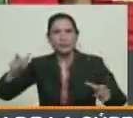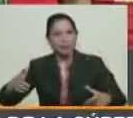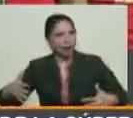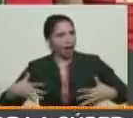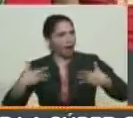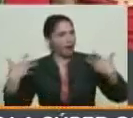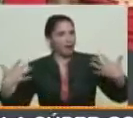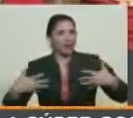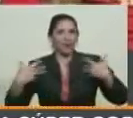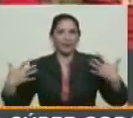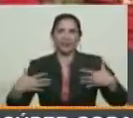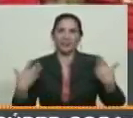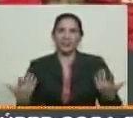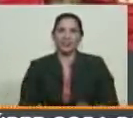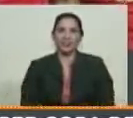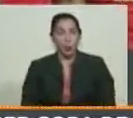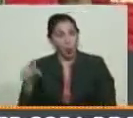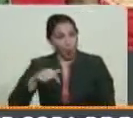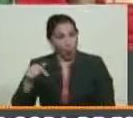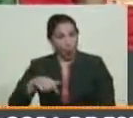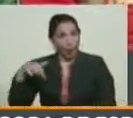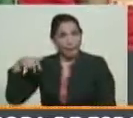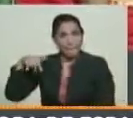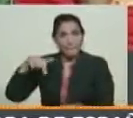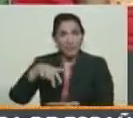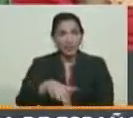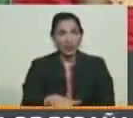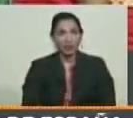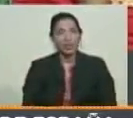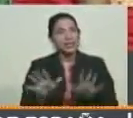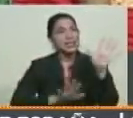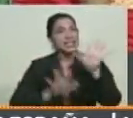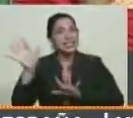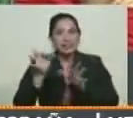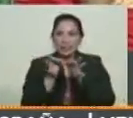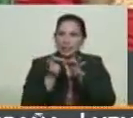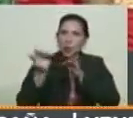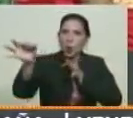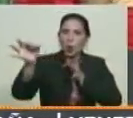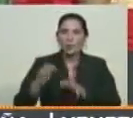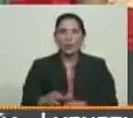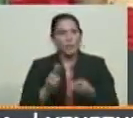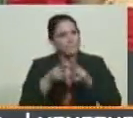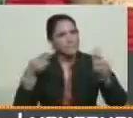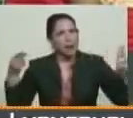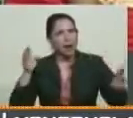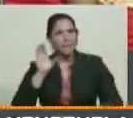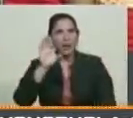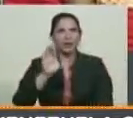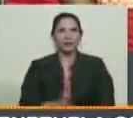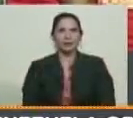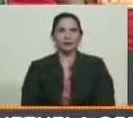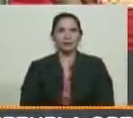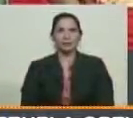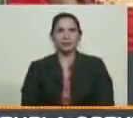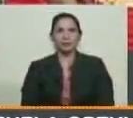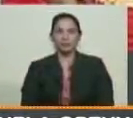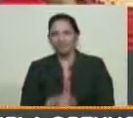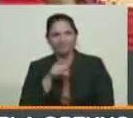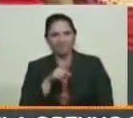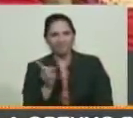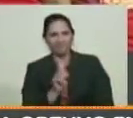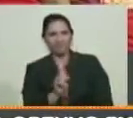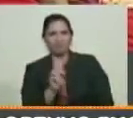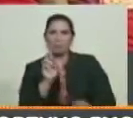mucha alegría. Hoy caminamos poco más de 15 kilómetros por la paz de la patria. Y no es una paz solo para